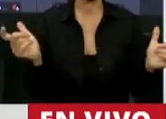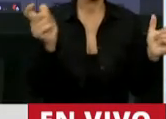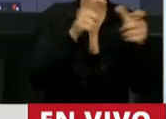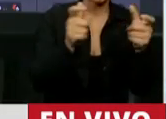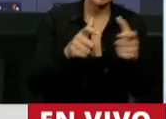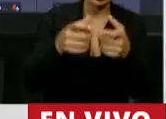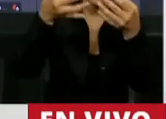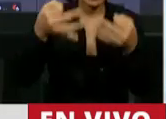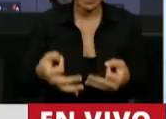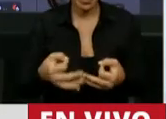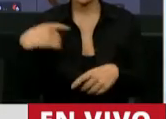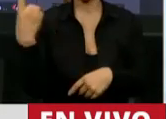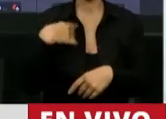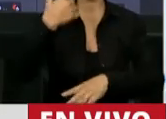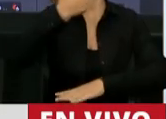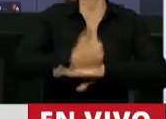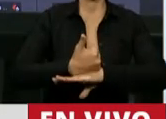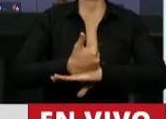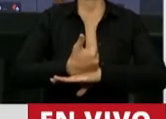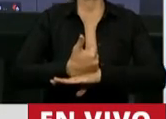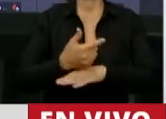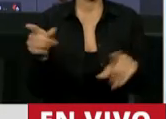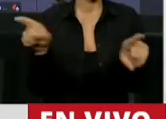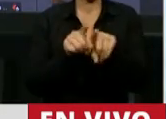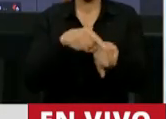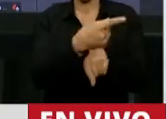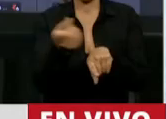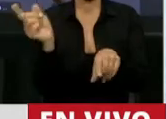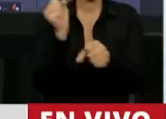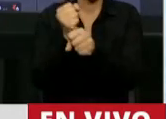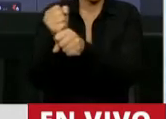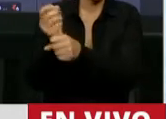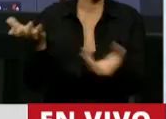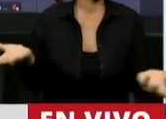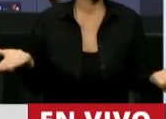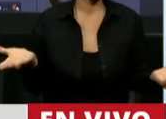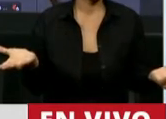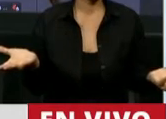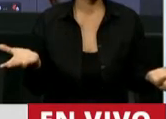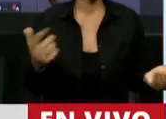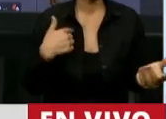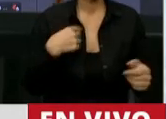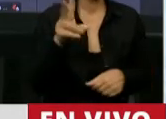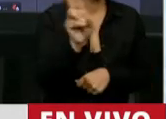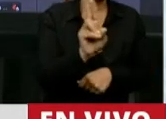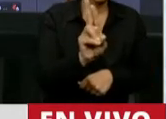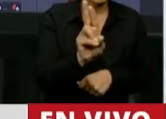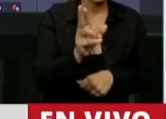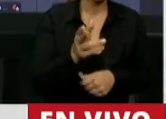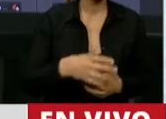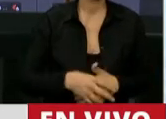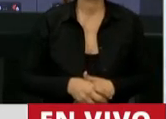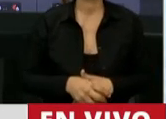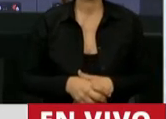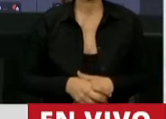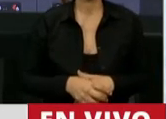que pongamos el cuerpo como lo han puesto muchos argentinos. Mi cuestión de privilegio tiene